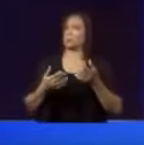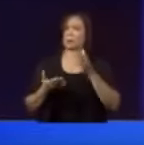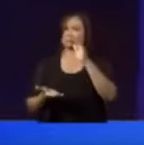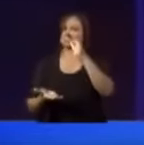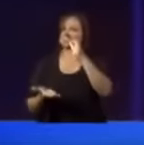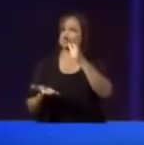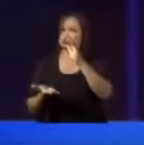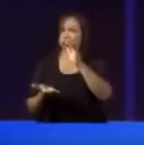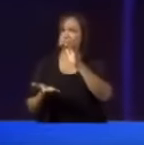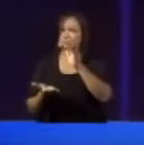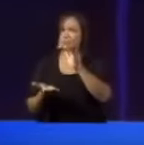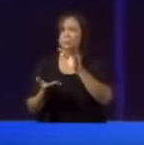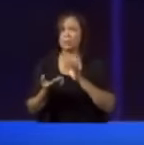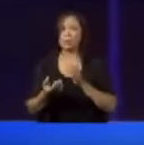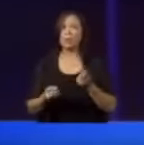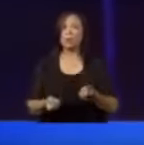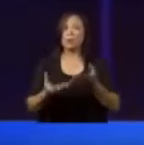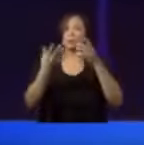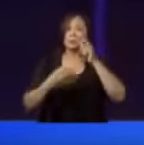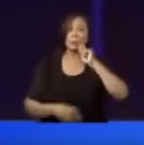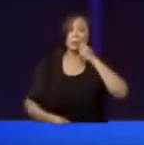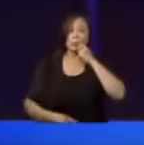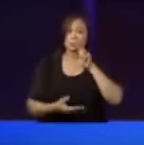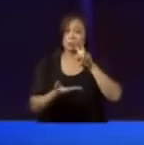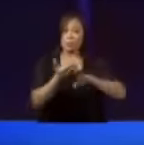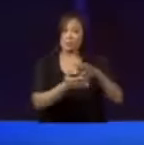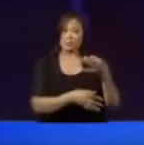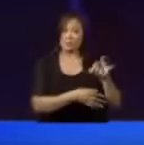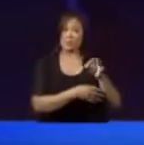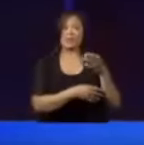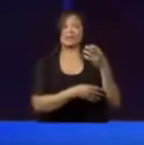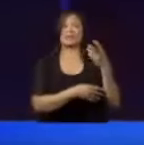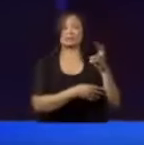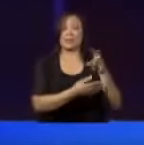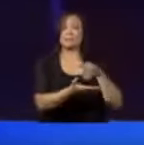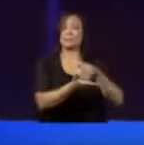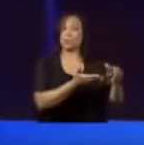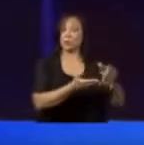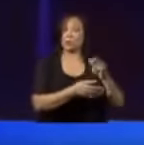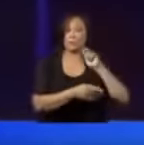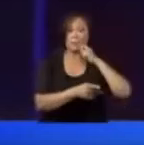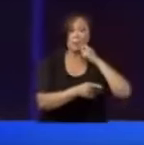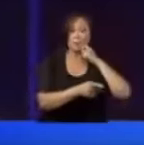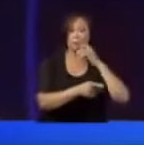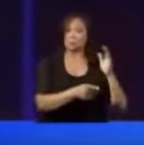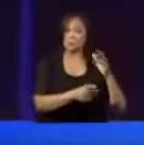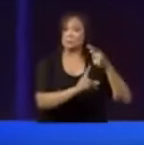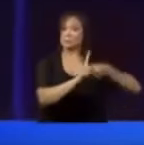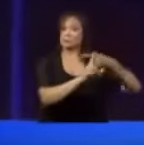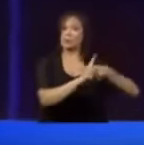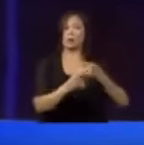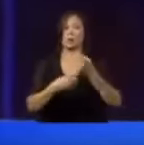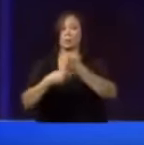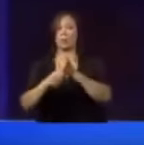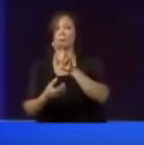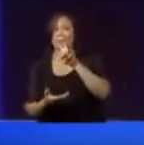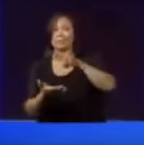seguir bajando. ¿Ustedes saben cuántos pollos se producían en el 2019? 16 millones de pollos mensuales. Hoy